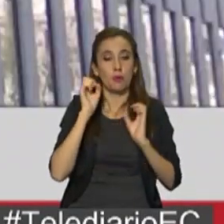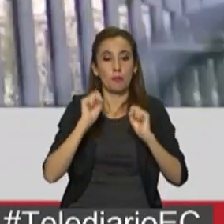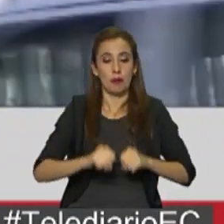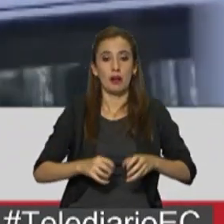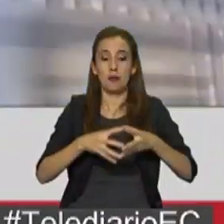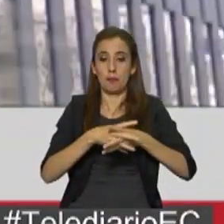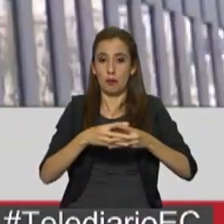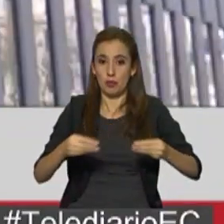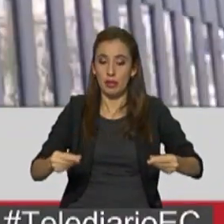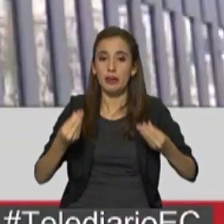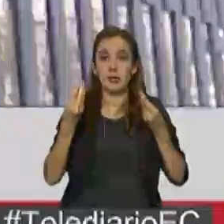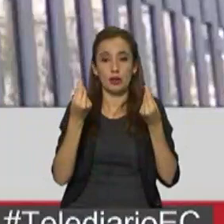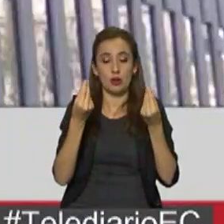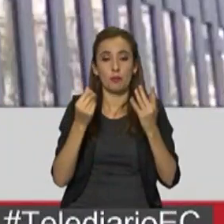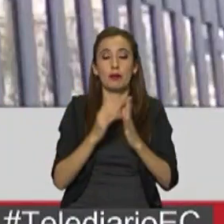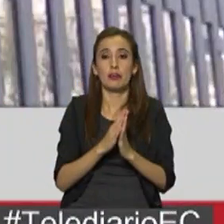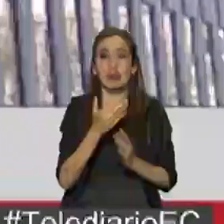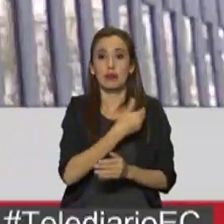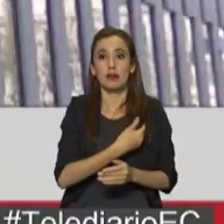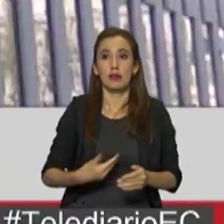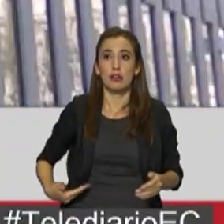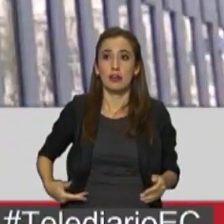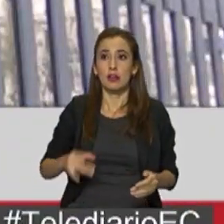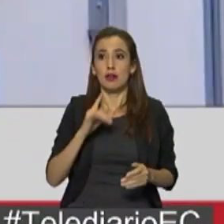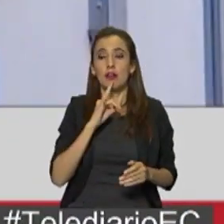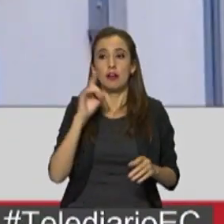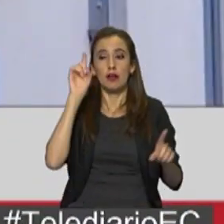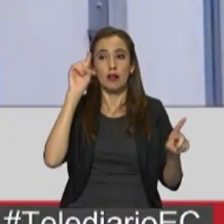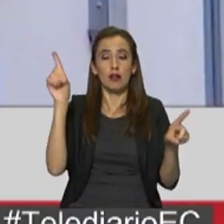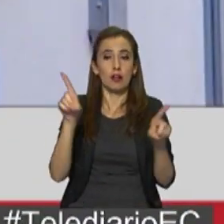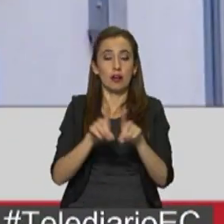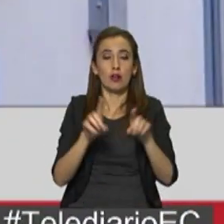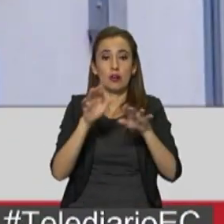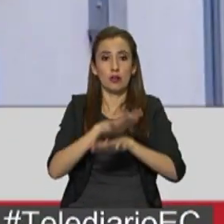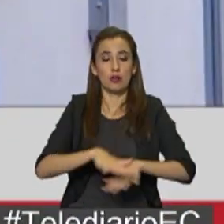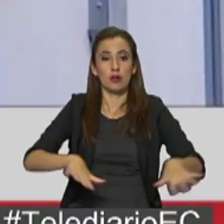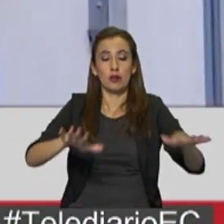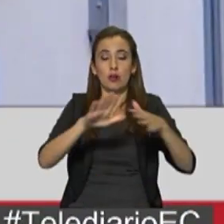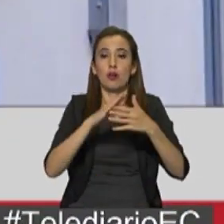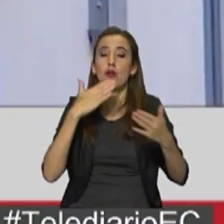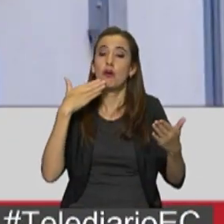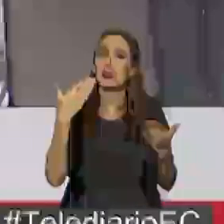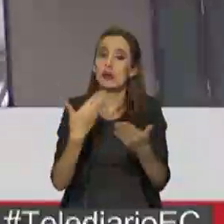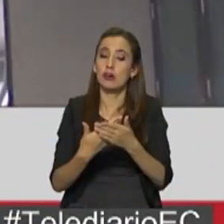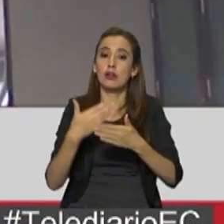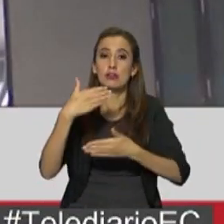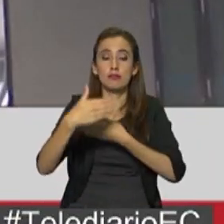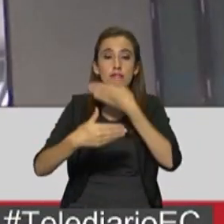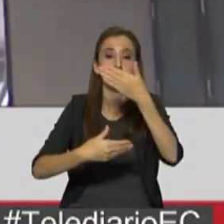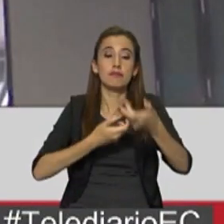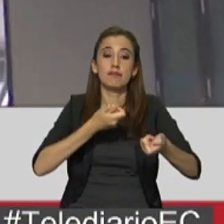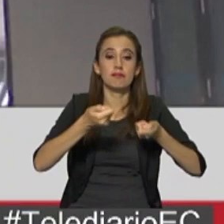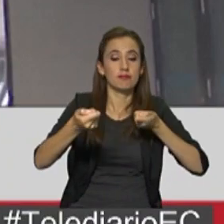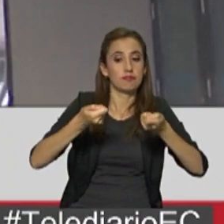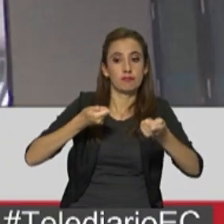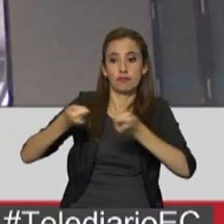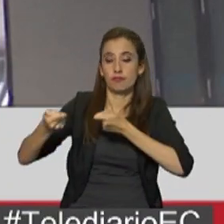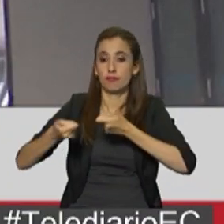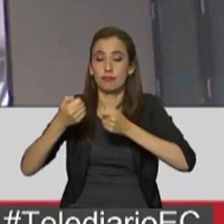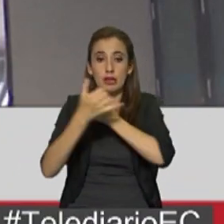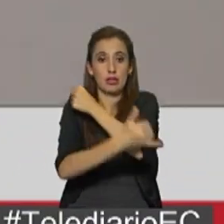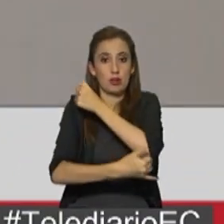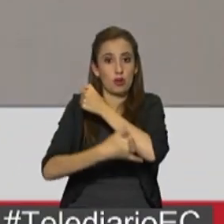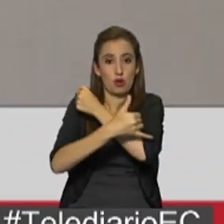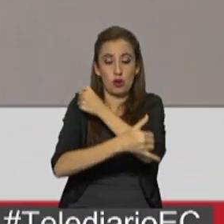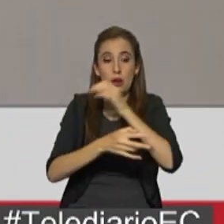en su cuenta de 'twitter' felicitó el acuerdo alcanzado y agradeció a los líderes a los países comandantes de la organización de países exportadores